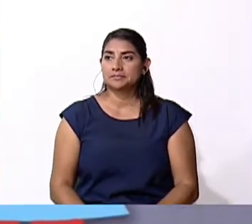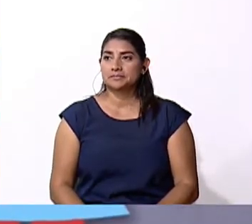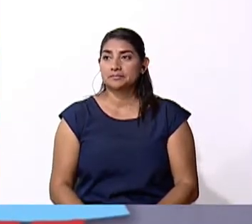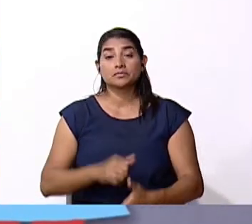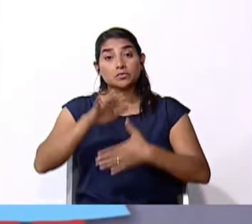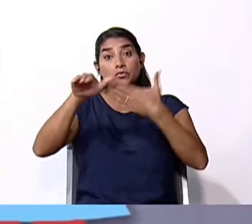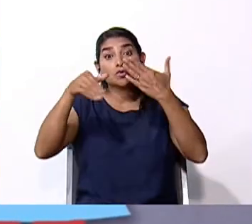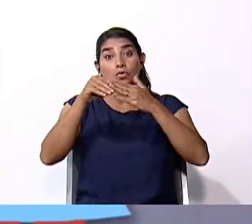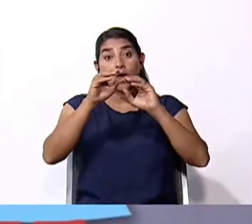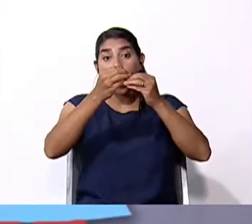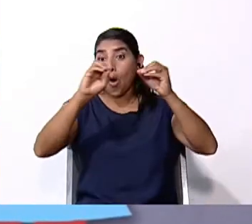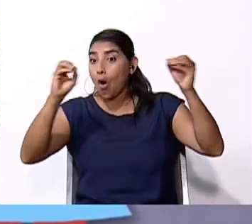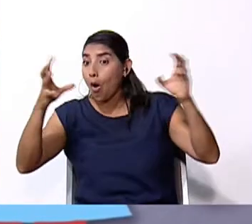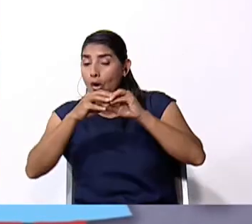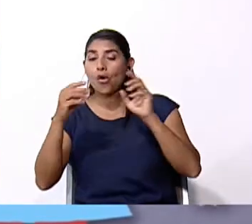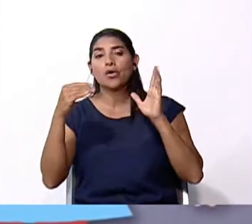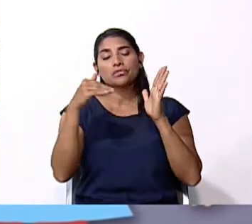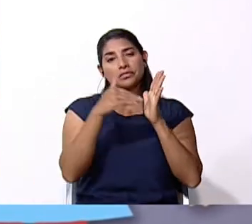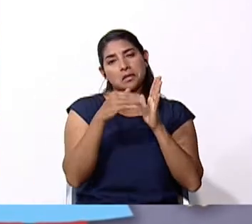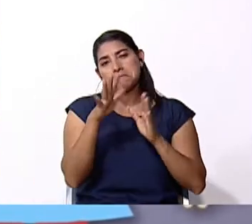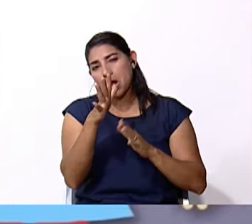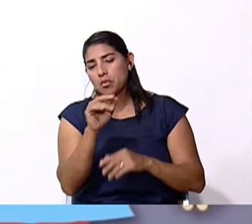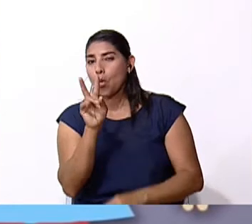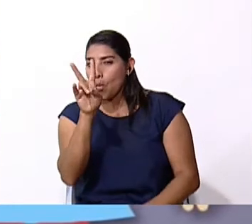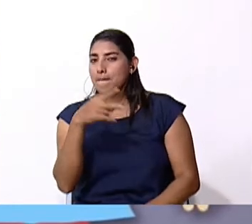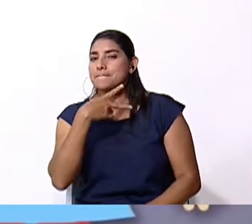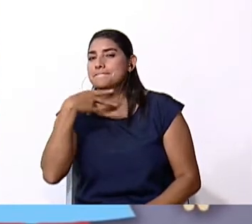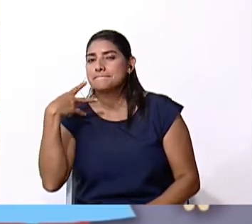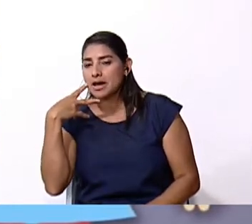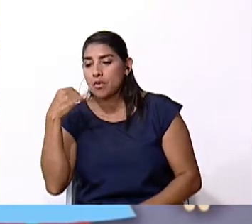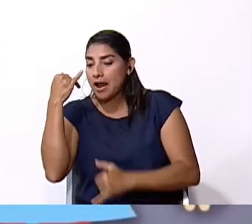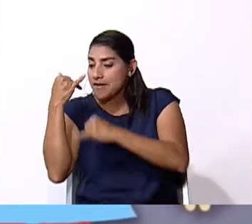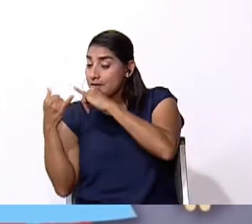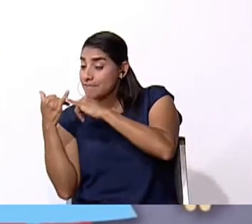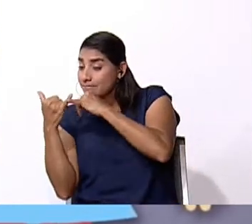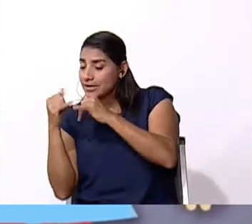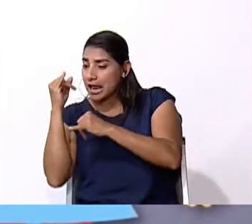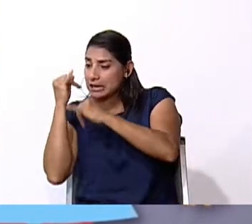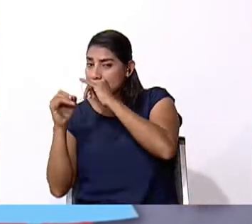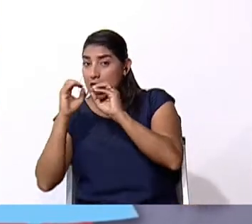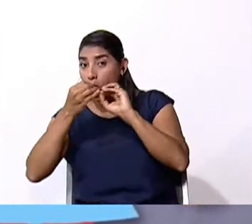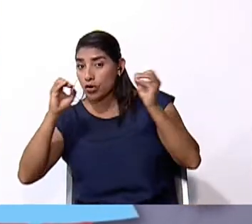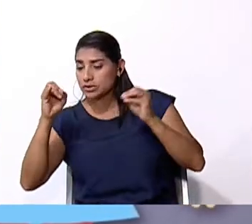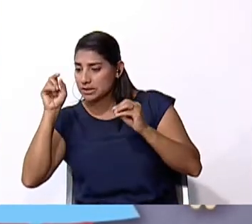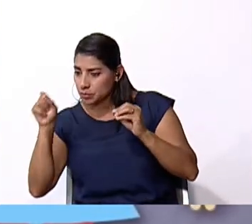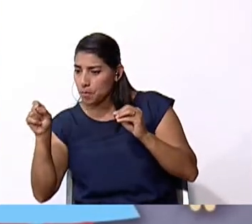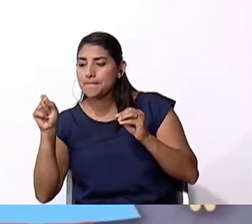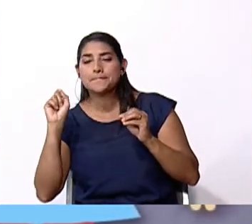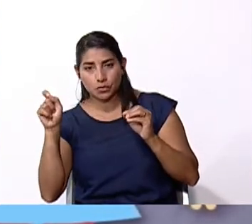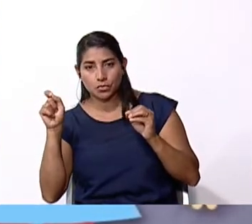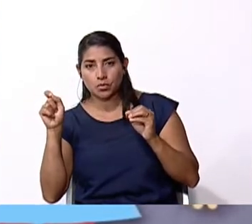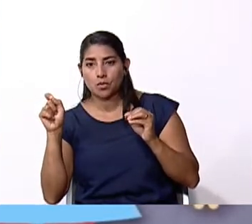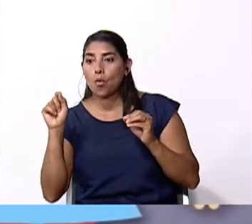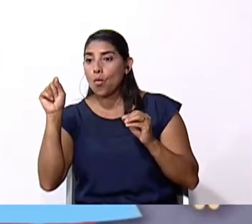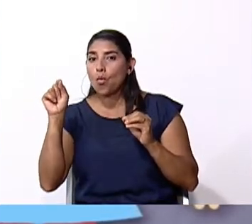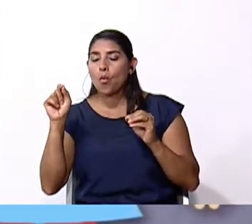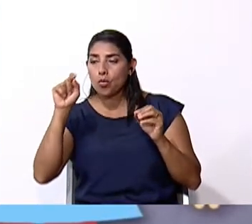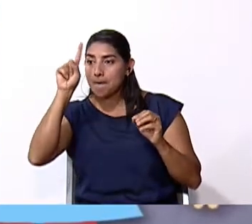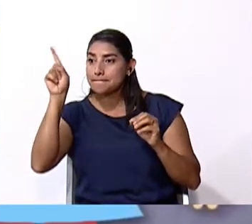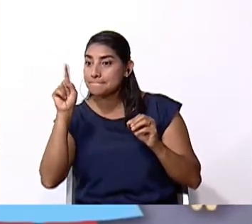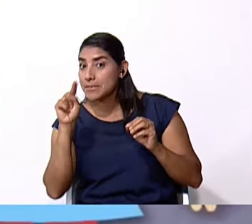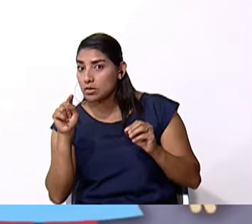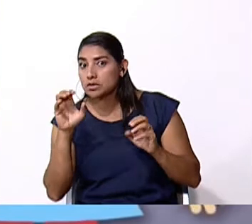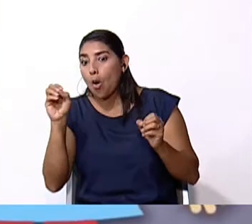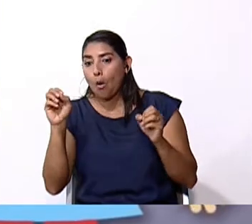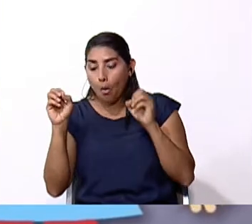Todas las oraciones tienen por lo menos un verbo y al final de cada oración se escribe un punto, una interrogación